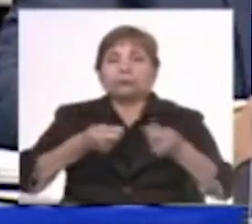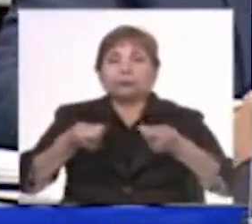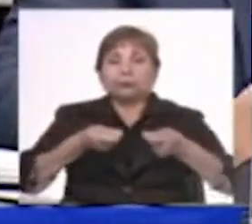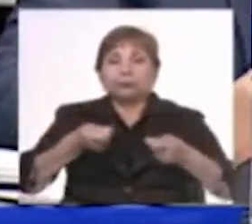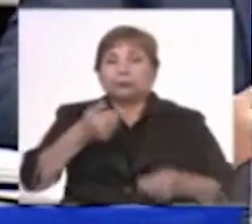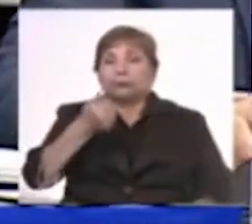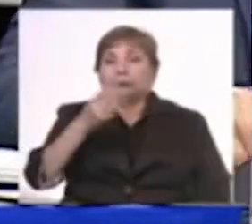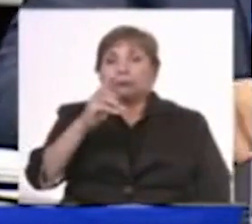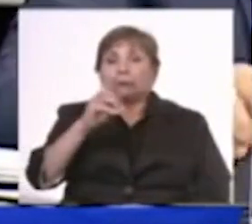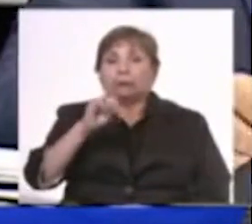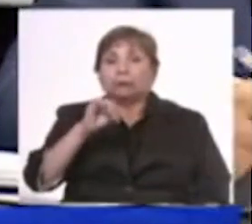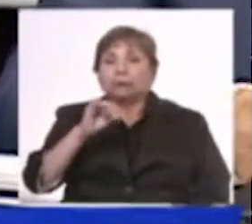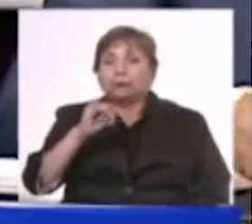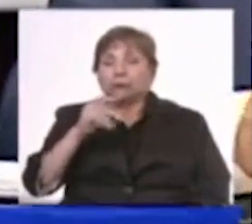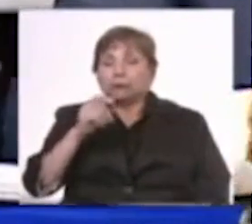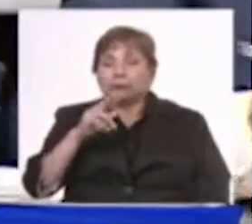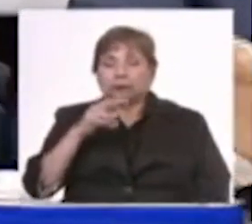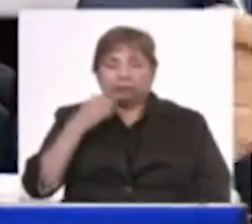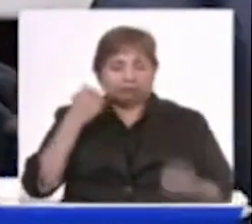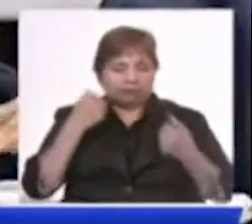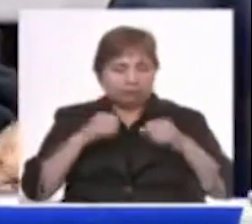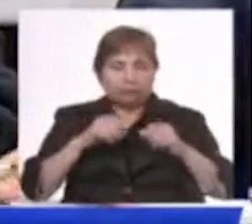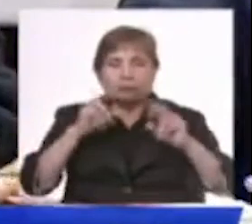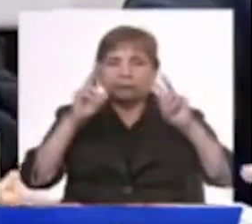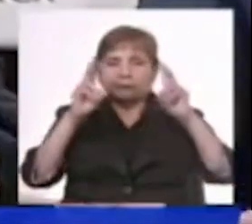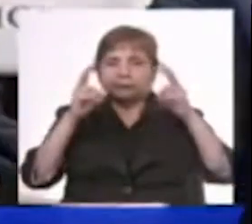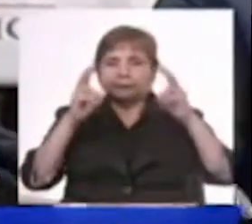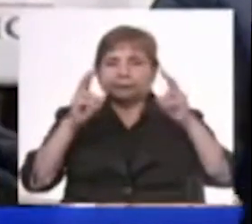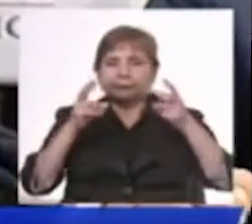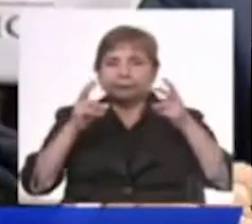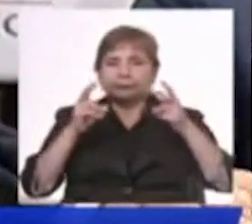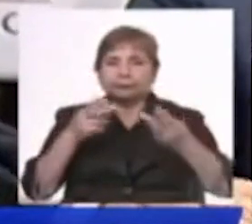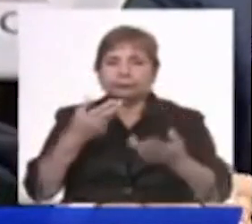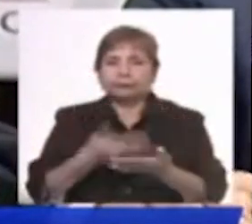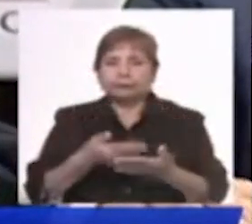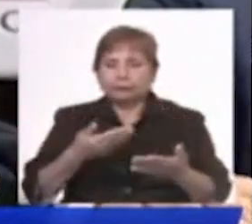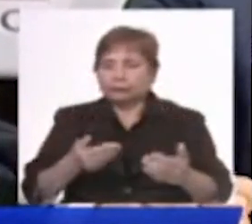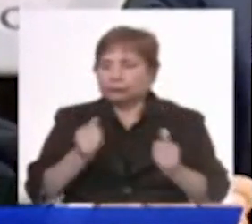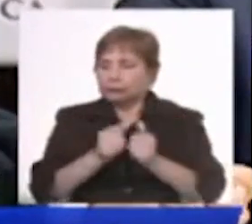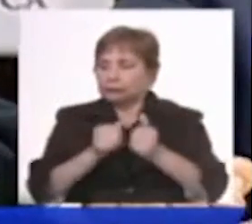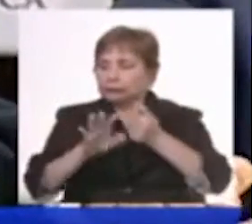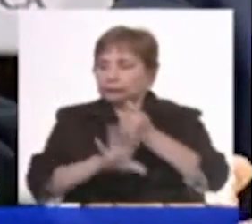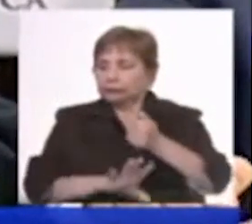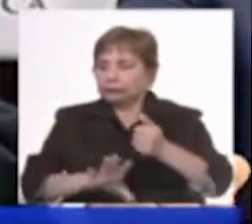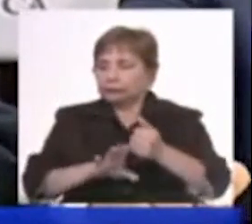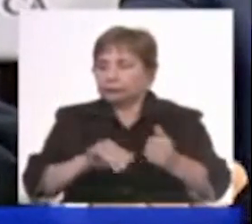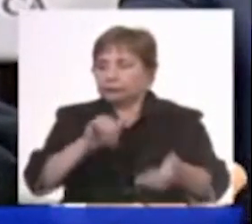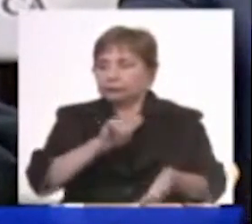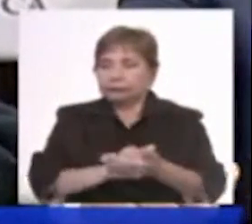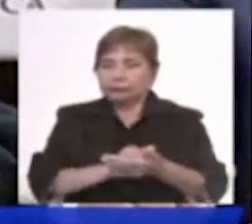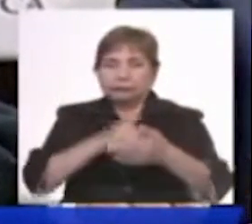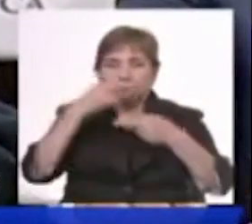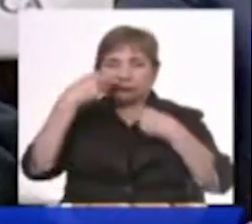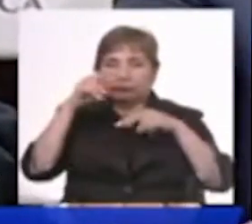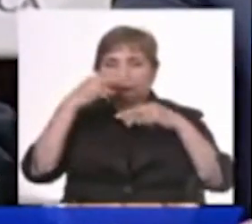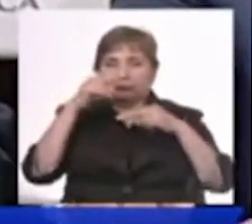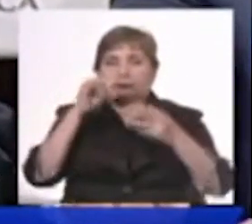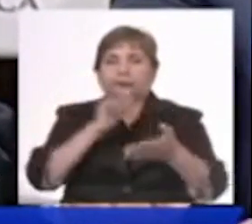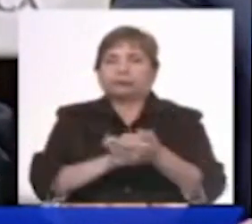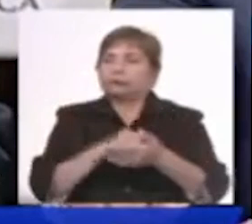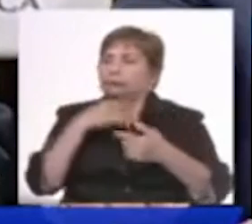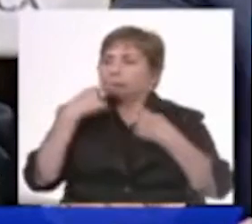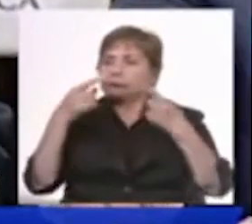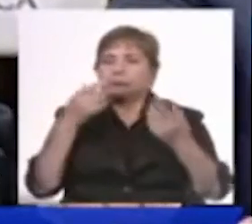Y vamos a tratar los temas tomando como base las noticias que han